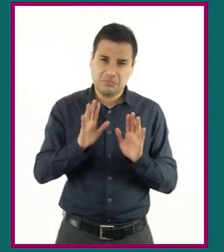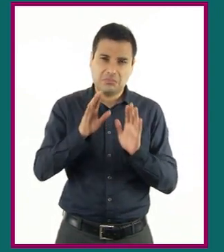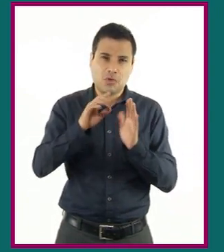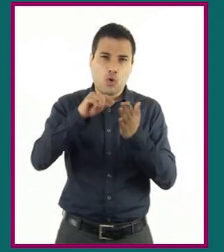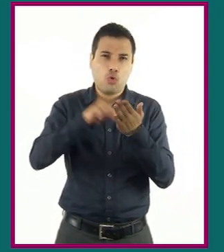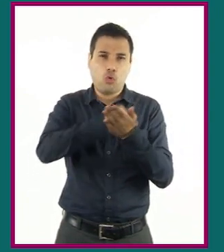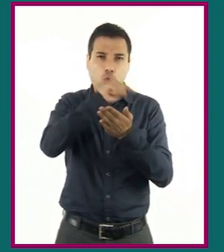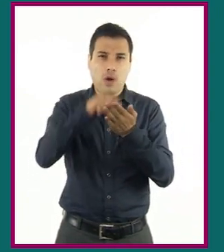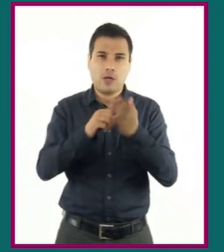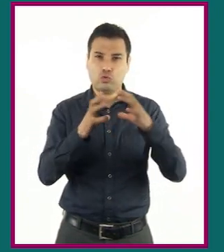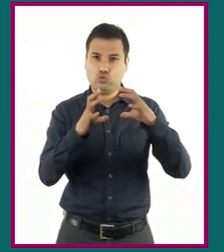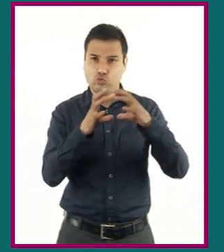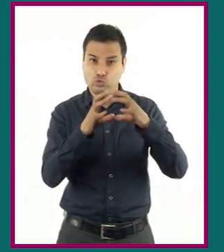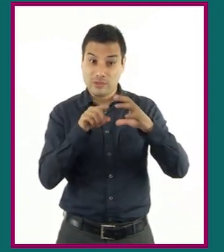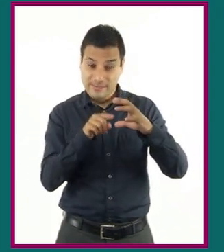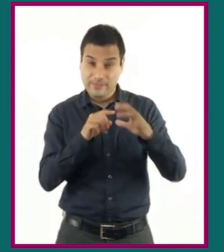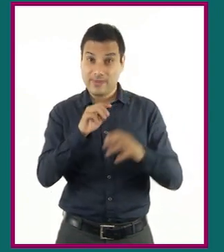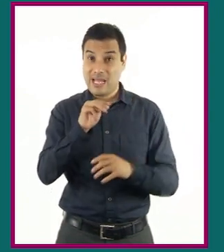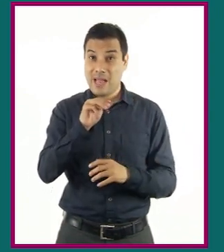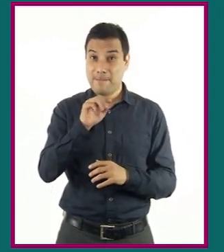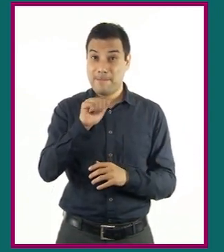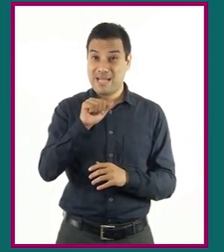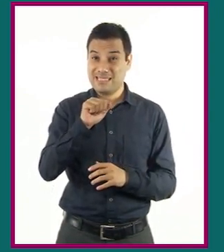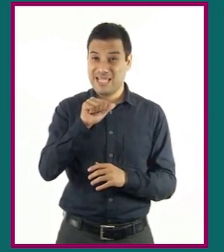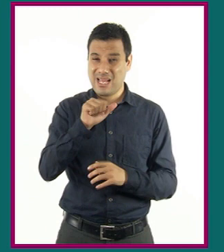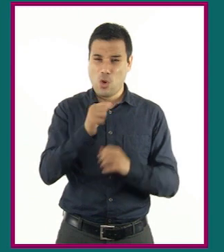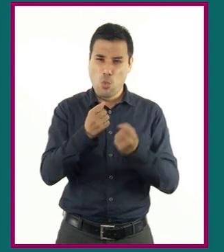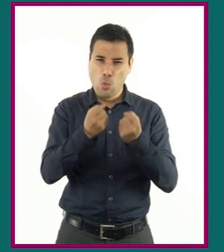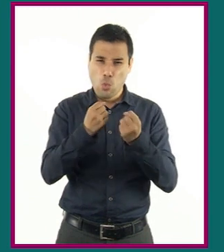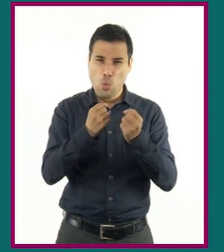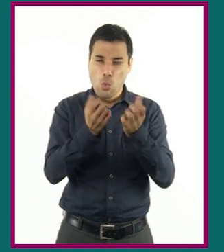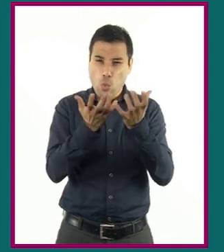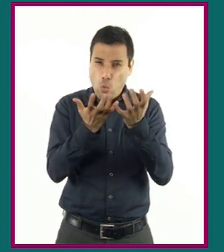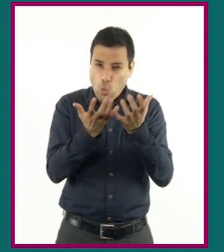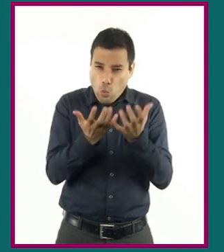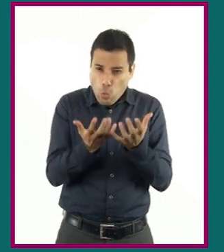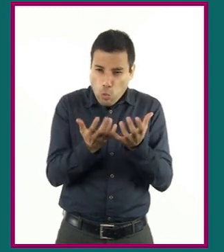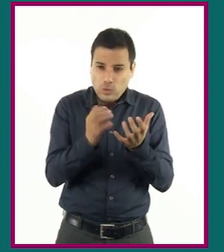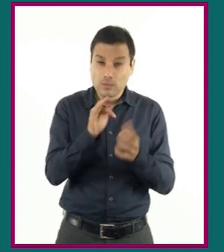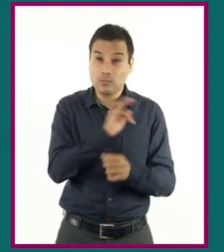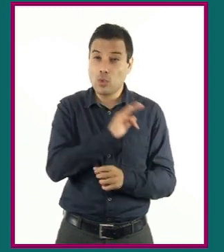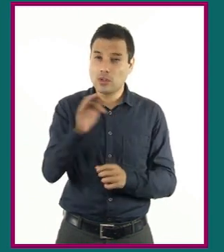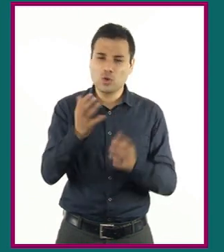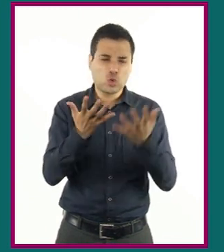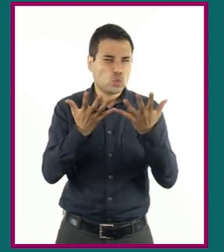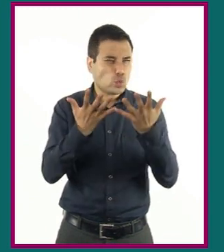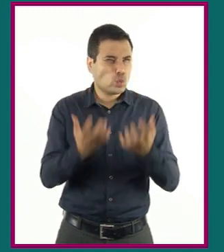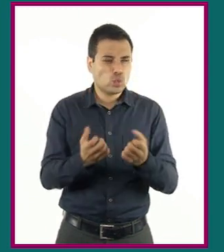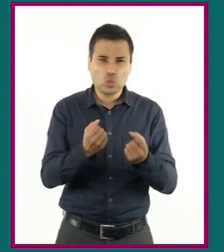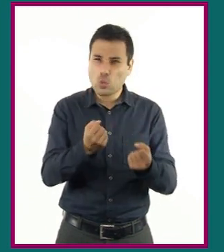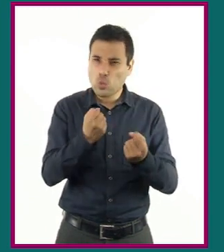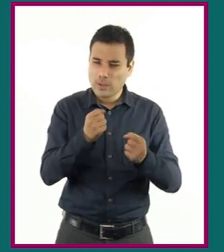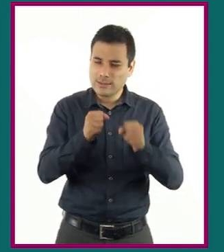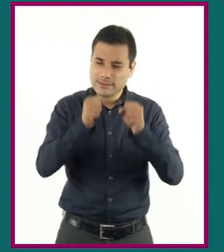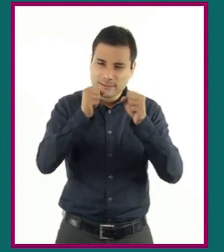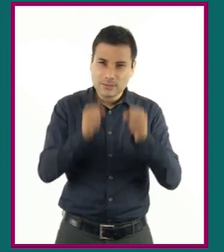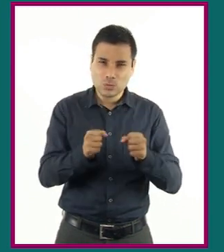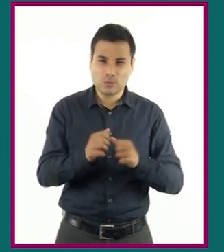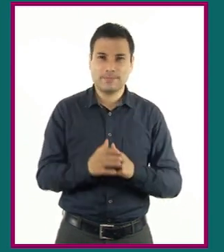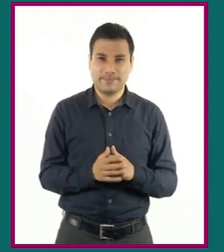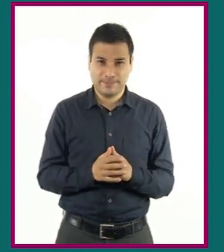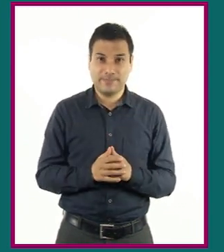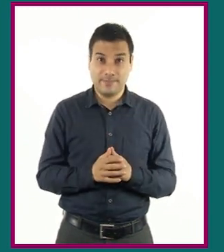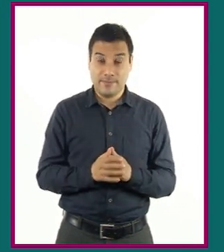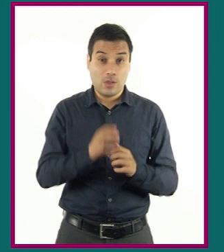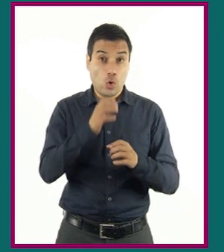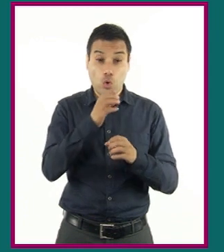una concentración de masa tan elevada que debían generar una gravedad increíblemente grande, tan grande que la